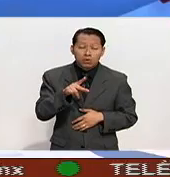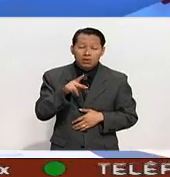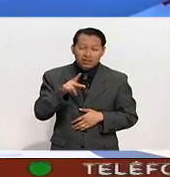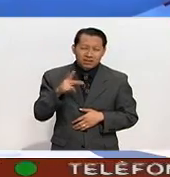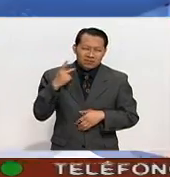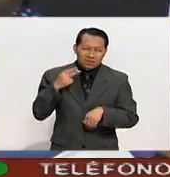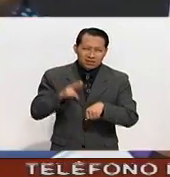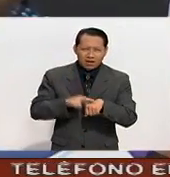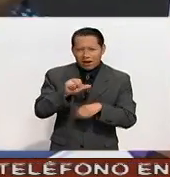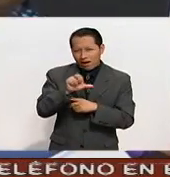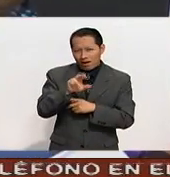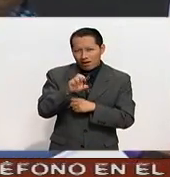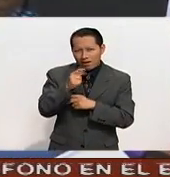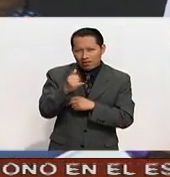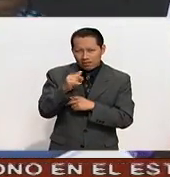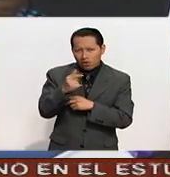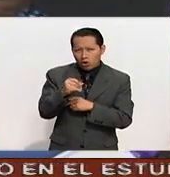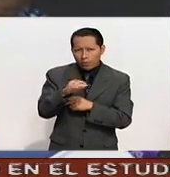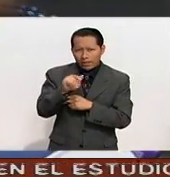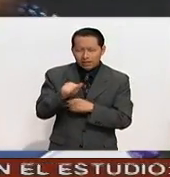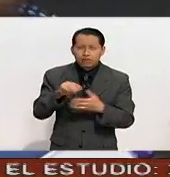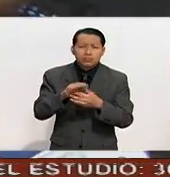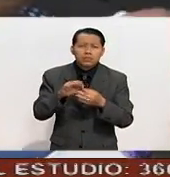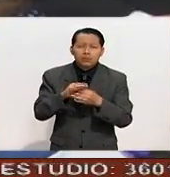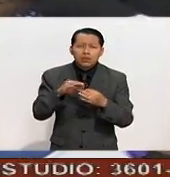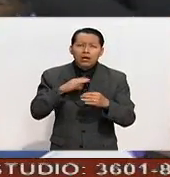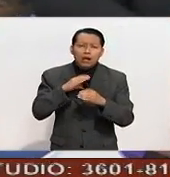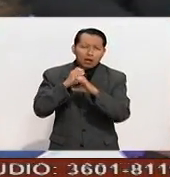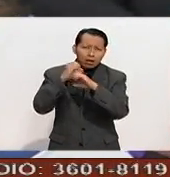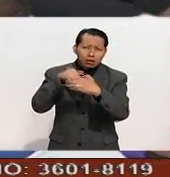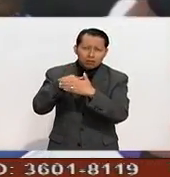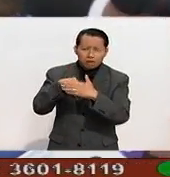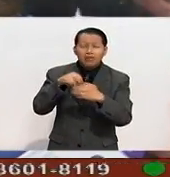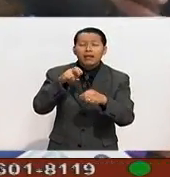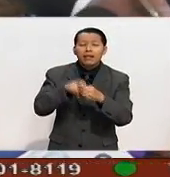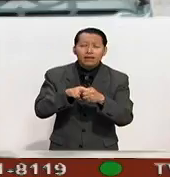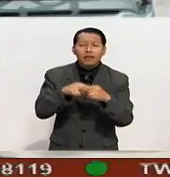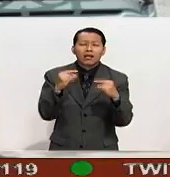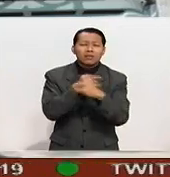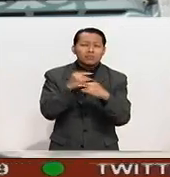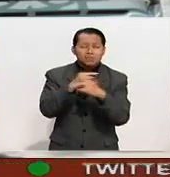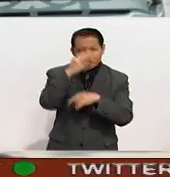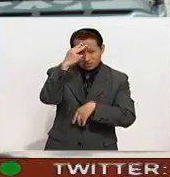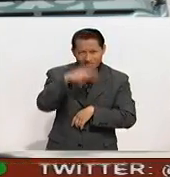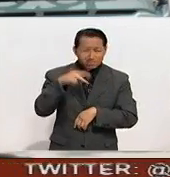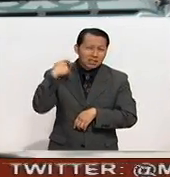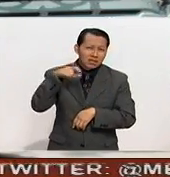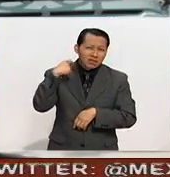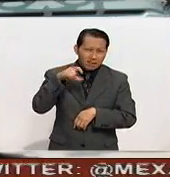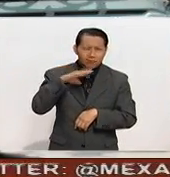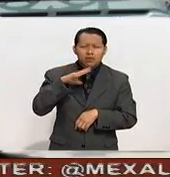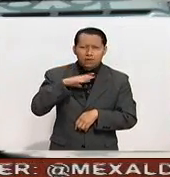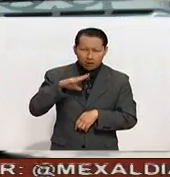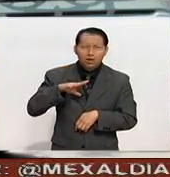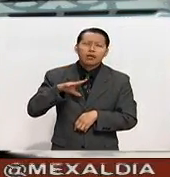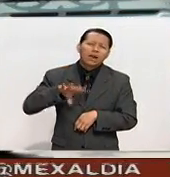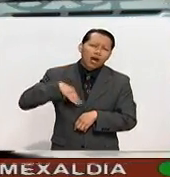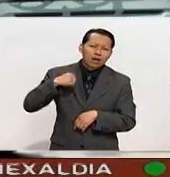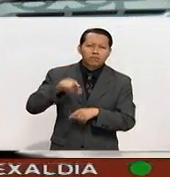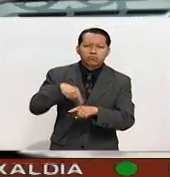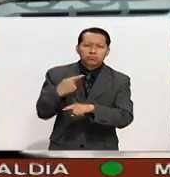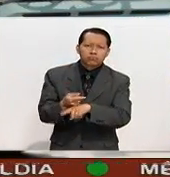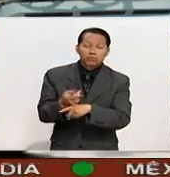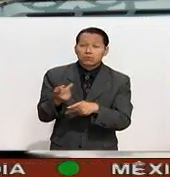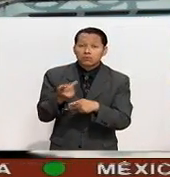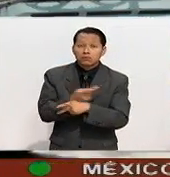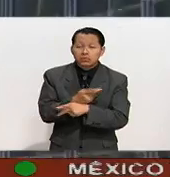se pronunció sobre el caso de violación a bordo de un autobús foráneo en la autopista México-Querétaro. Dijo que la PGR está en plena disposición